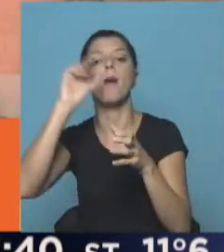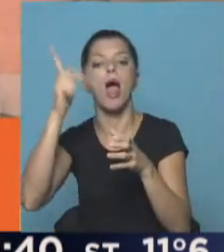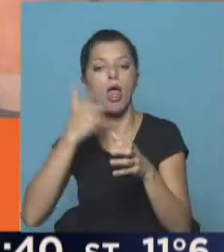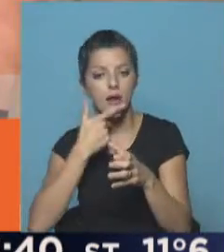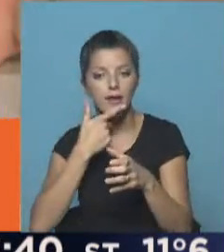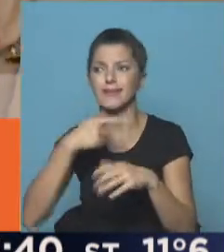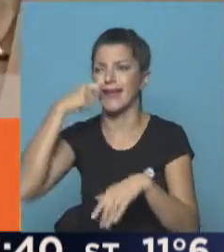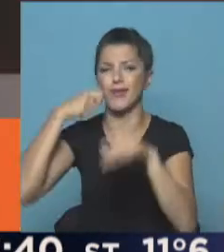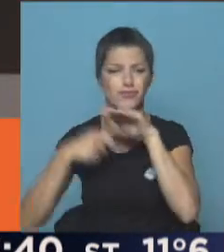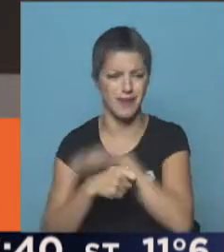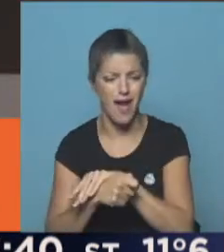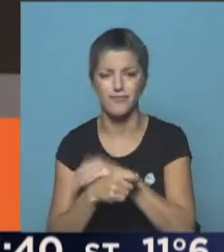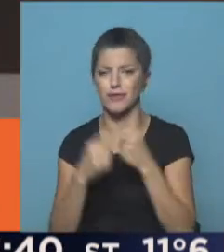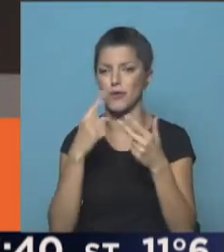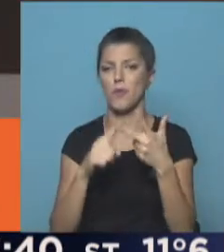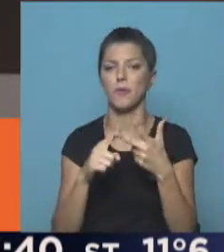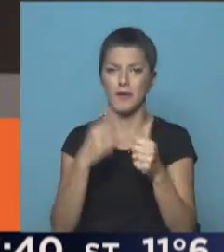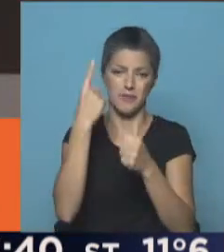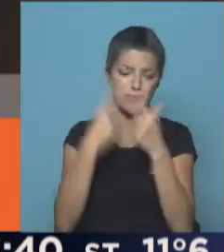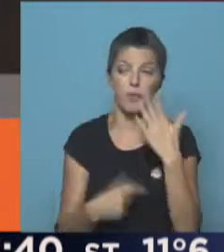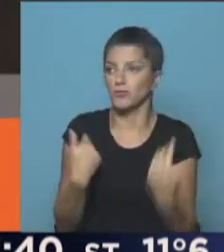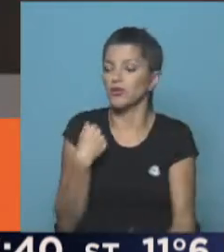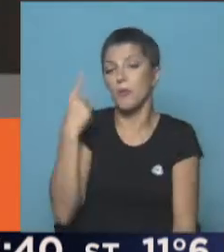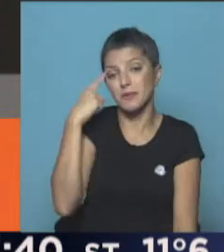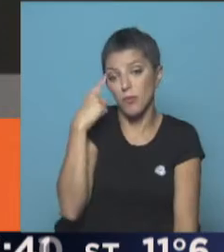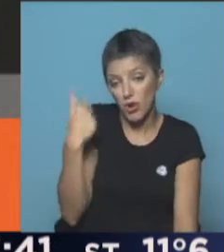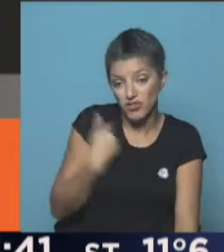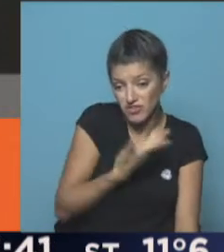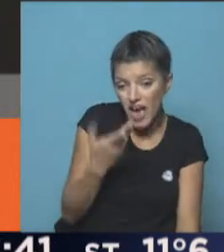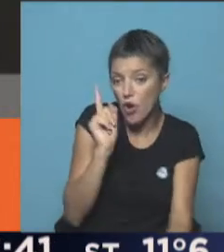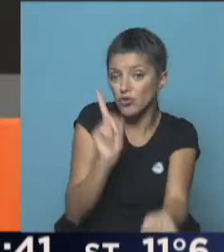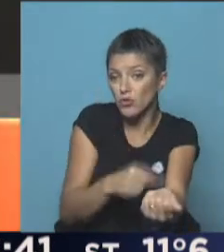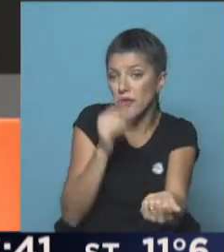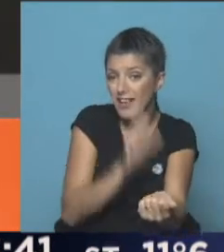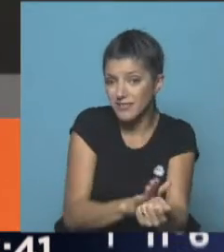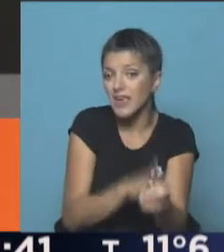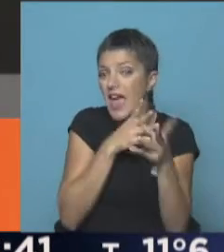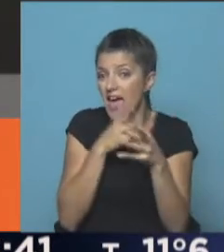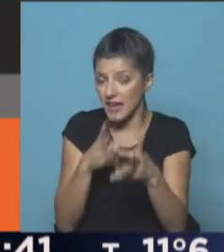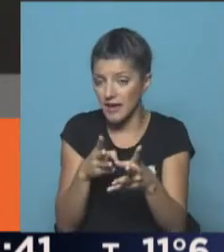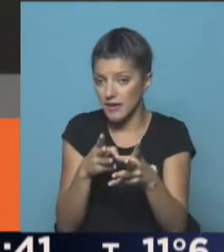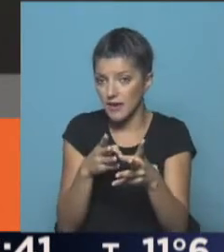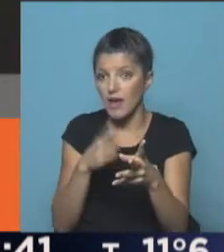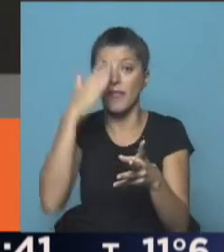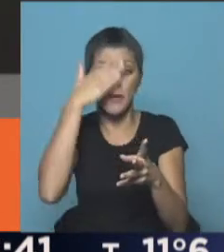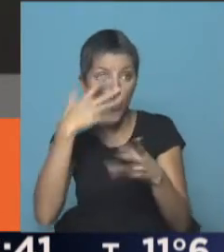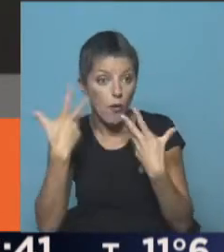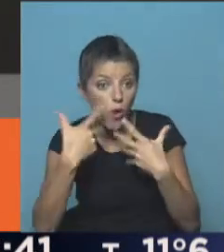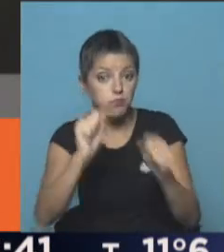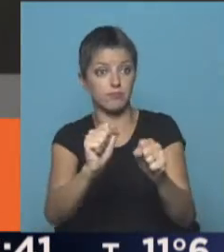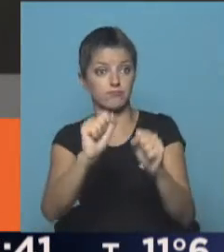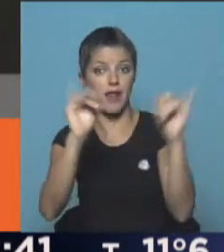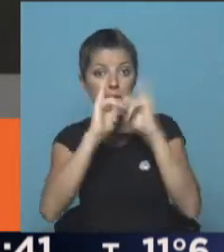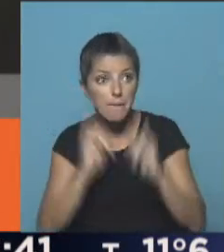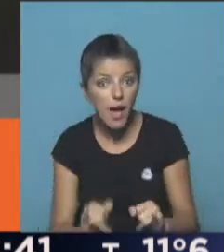el narcotráfico, etcétera. La Entonces, lumpenización. Uno dice, bueno, sociedades que están acostumbradas a vivir en conflicto armado, una vez que se pacifican o que dejan atrás ese